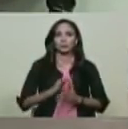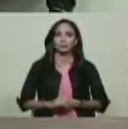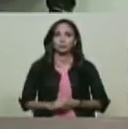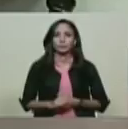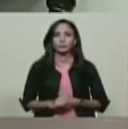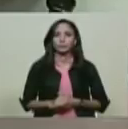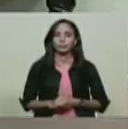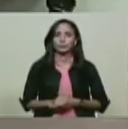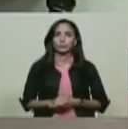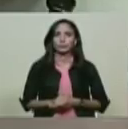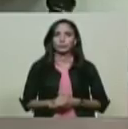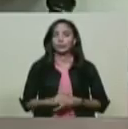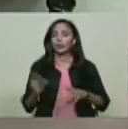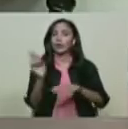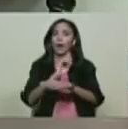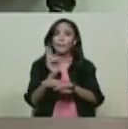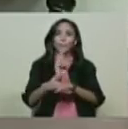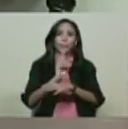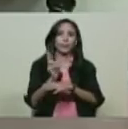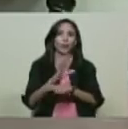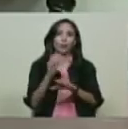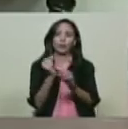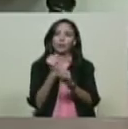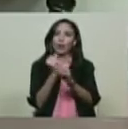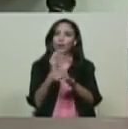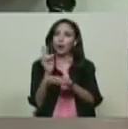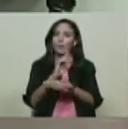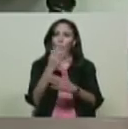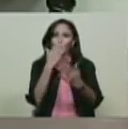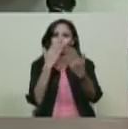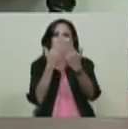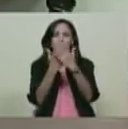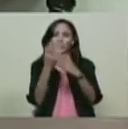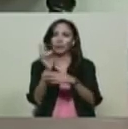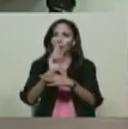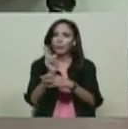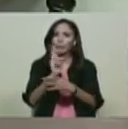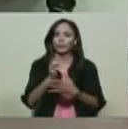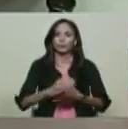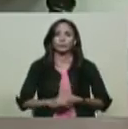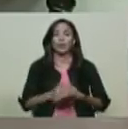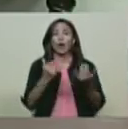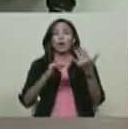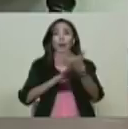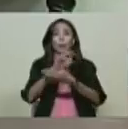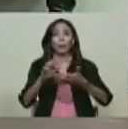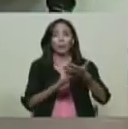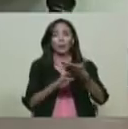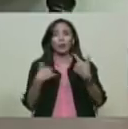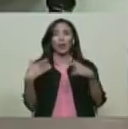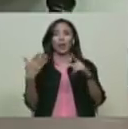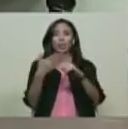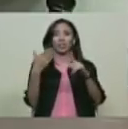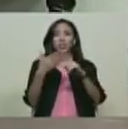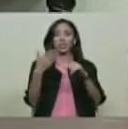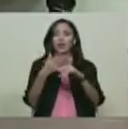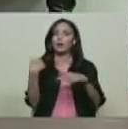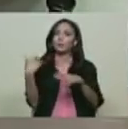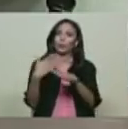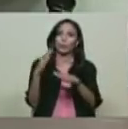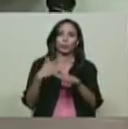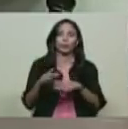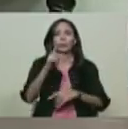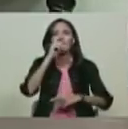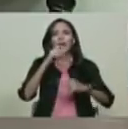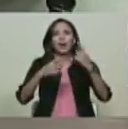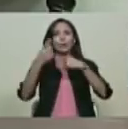Cayendo y corriendo. Tiene que ser así frente a esta guerra terrible de estos bandidos. El año pasado